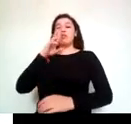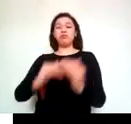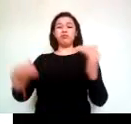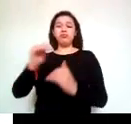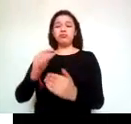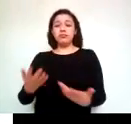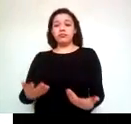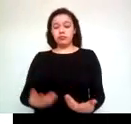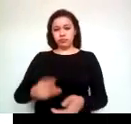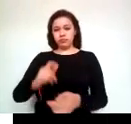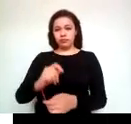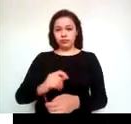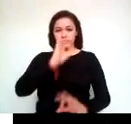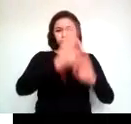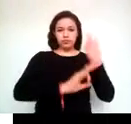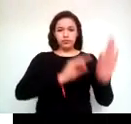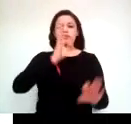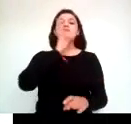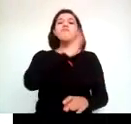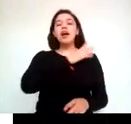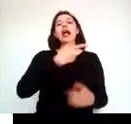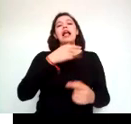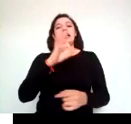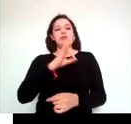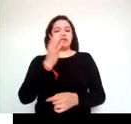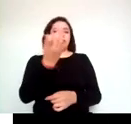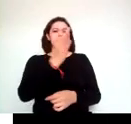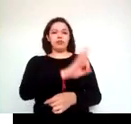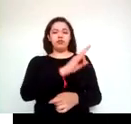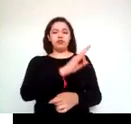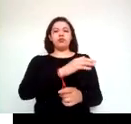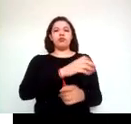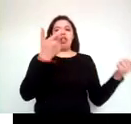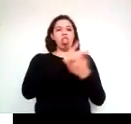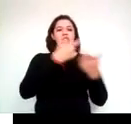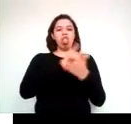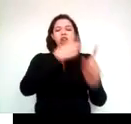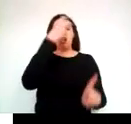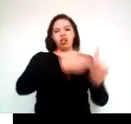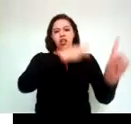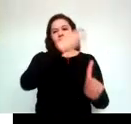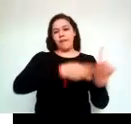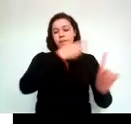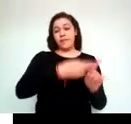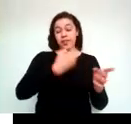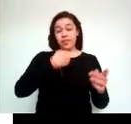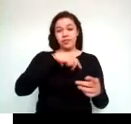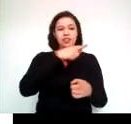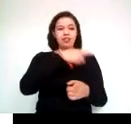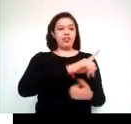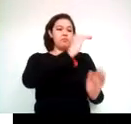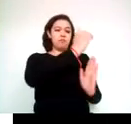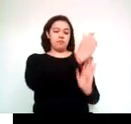que consisten en mucho en lo que acabamos de decir, en insultos, en burlas, humillaciones o ridiculizaciones que hacemos hacia los